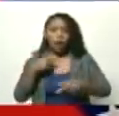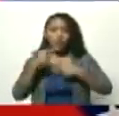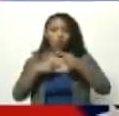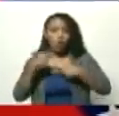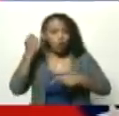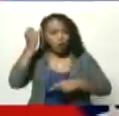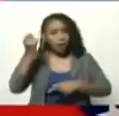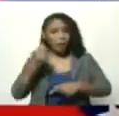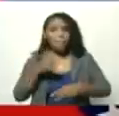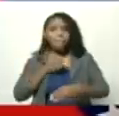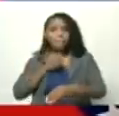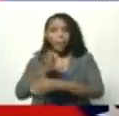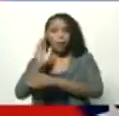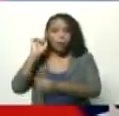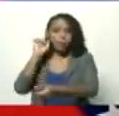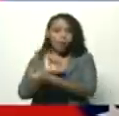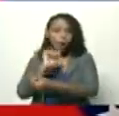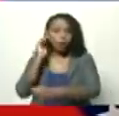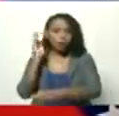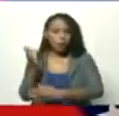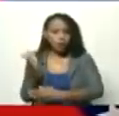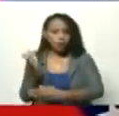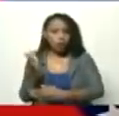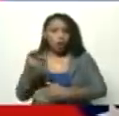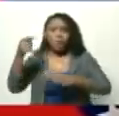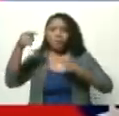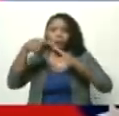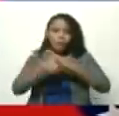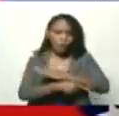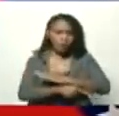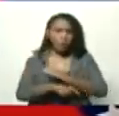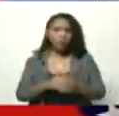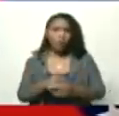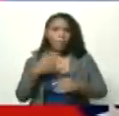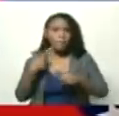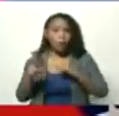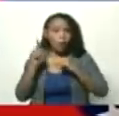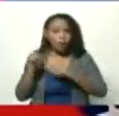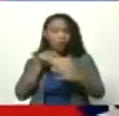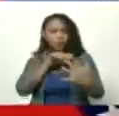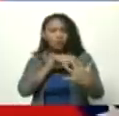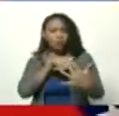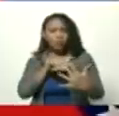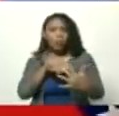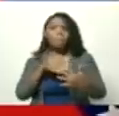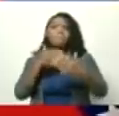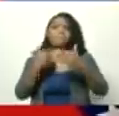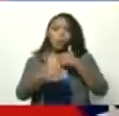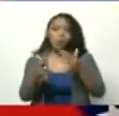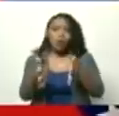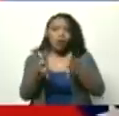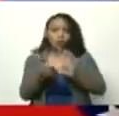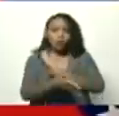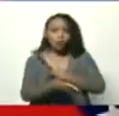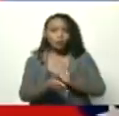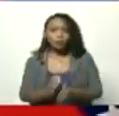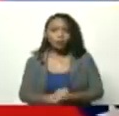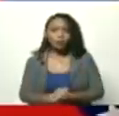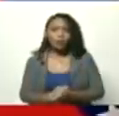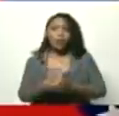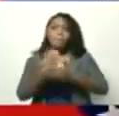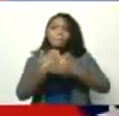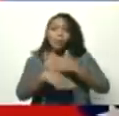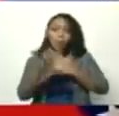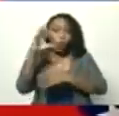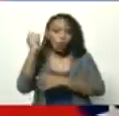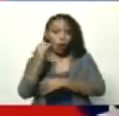Vamos por ellos y vamos a fondo, pero esta batalla la vamos a ganar y vamos a